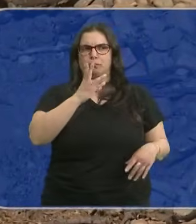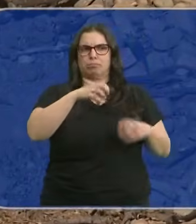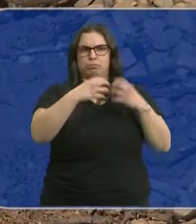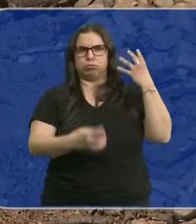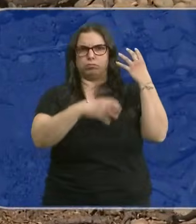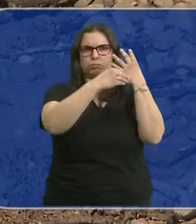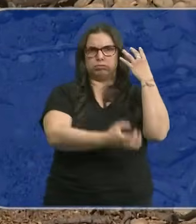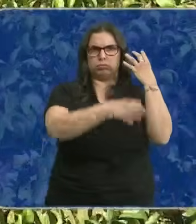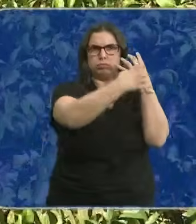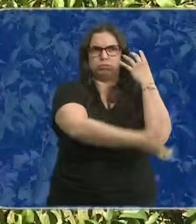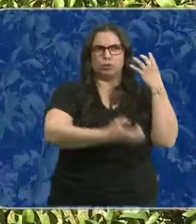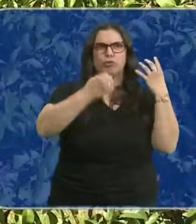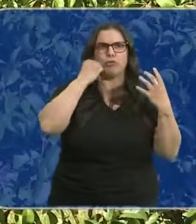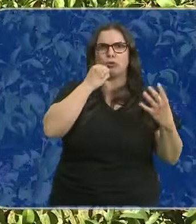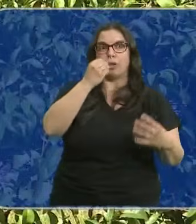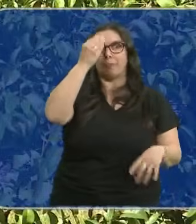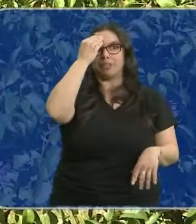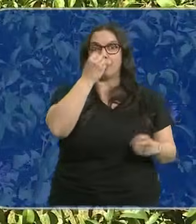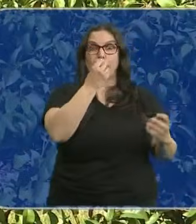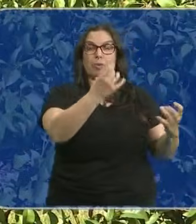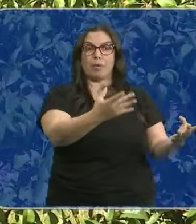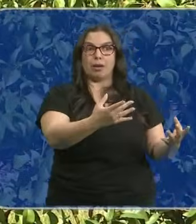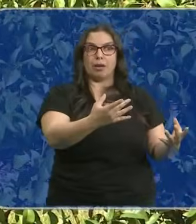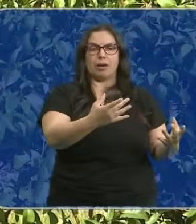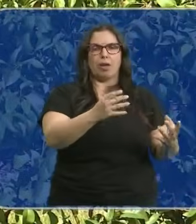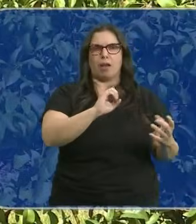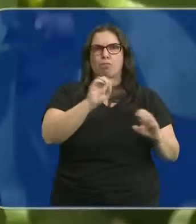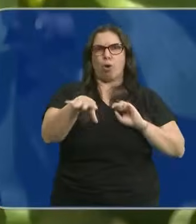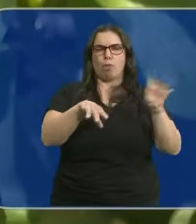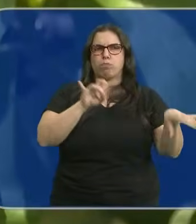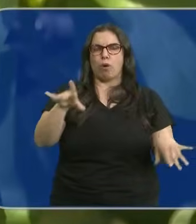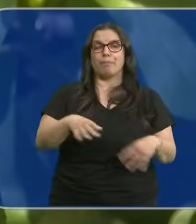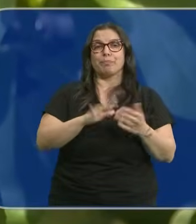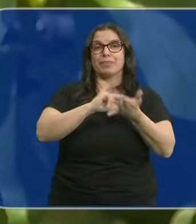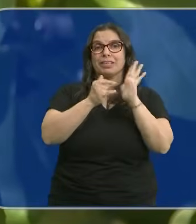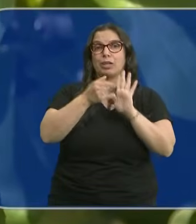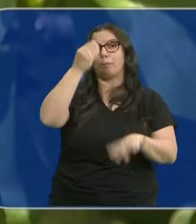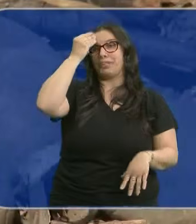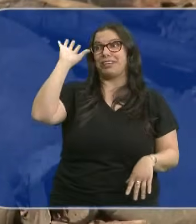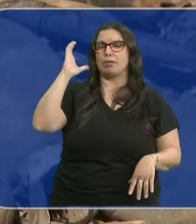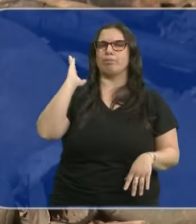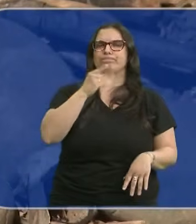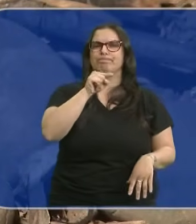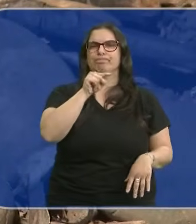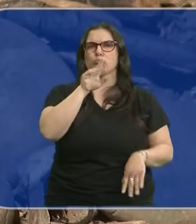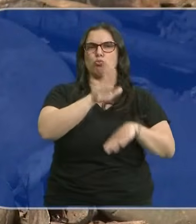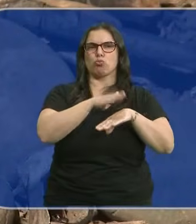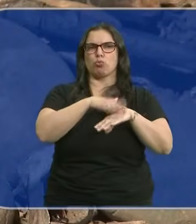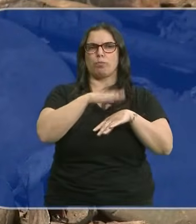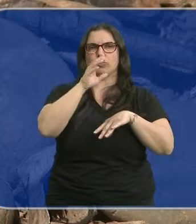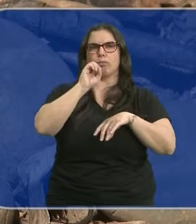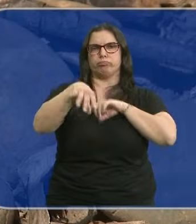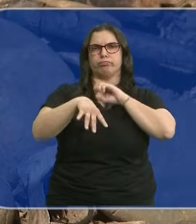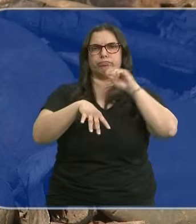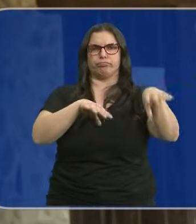se está produciendo una caída de fruta que pensábamos que era viable, que el árbol la está expulsando. Los técnicos creen que la meteorología es la causa de tanta expulsión de